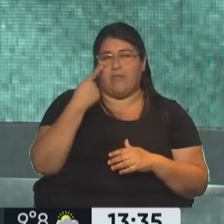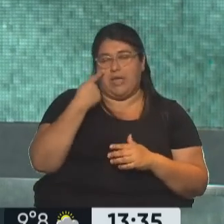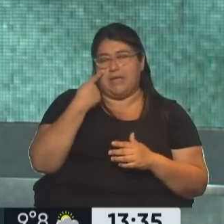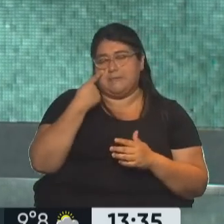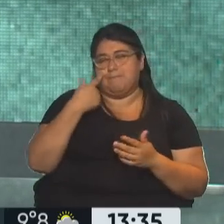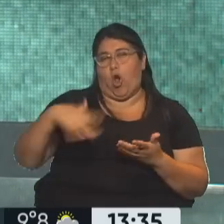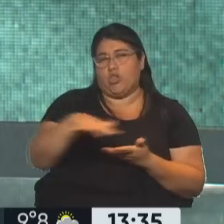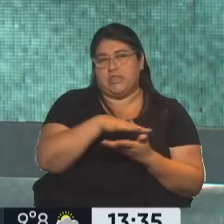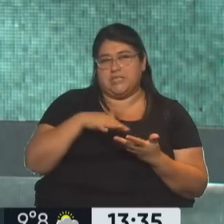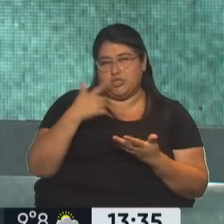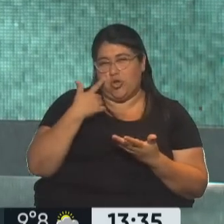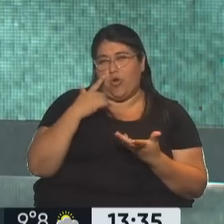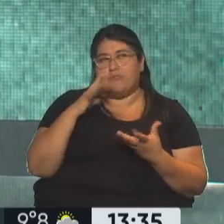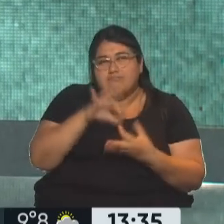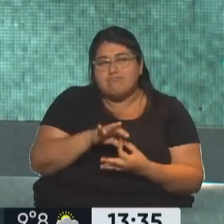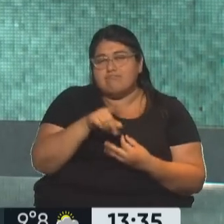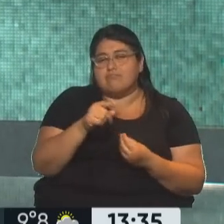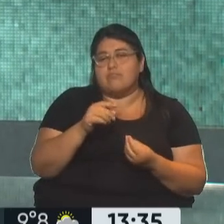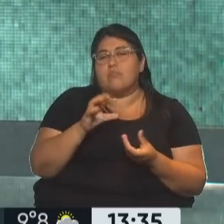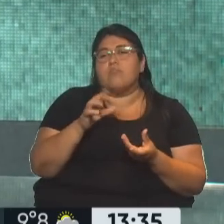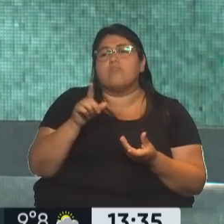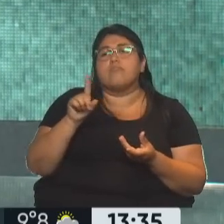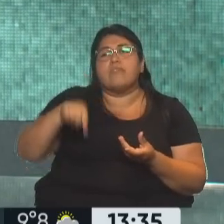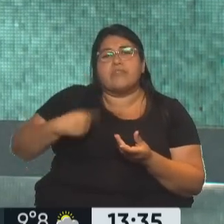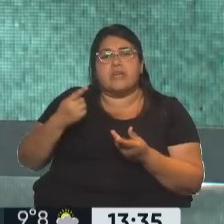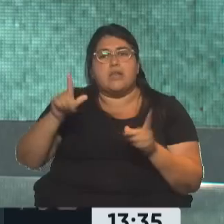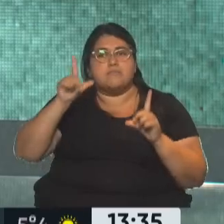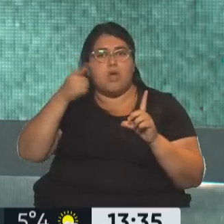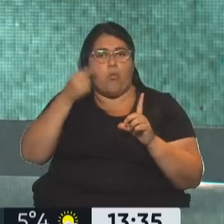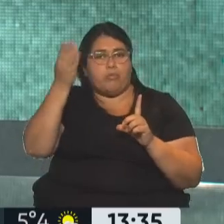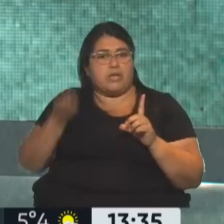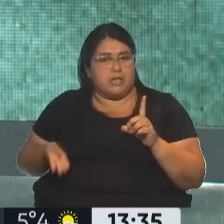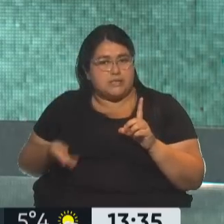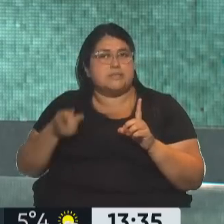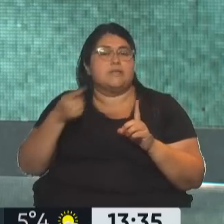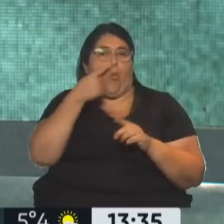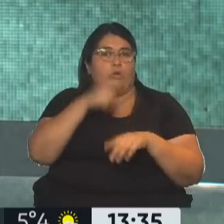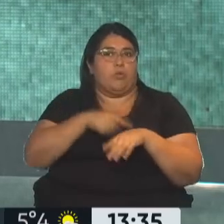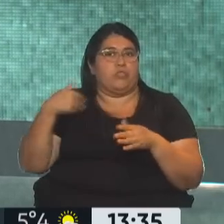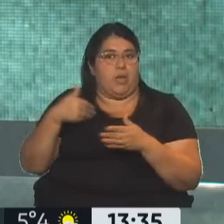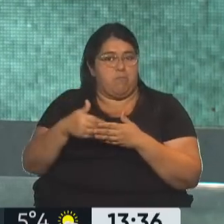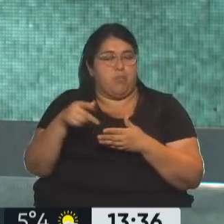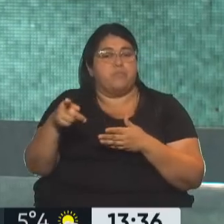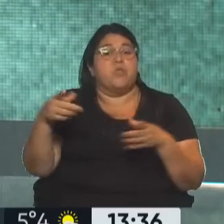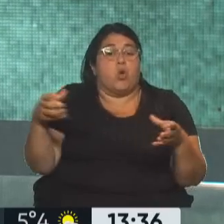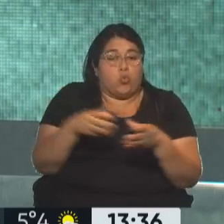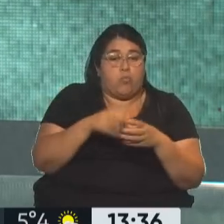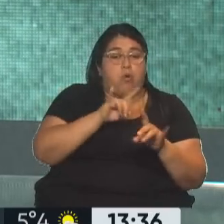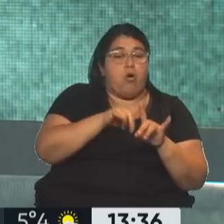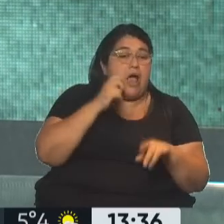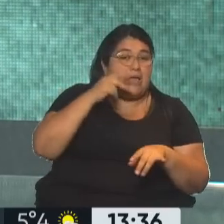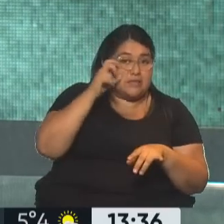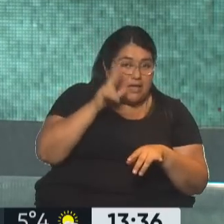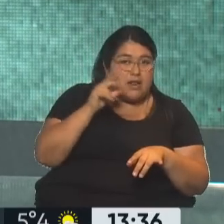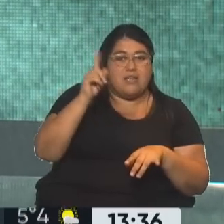¿no? La aparición pública o la visibilidad que ha cobrado en estos últimos meses, tanto el grupo Wagner como la